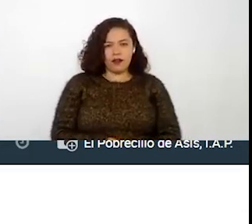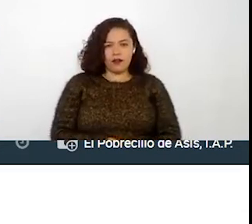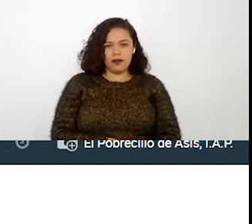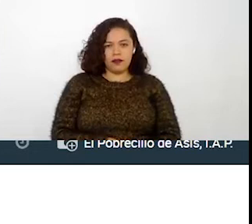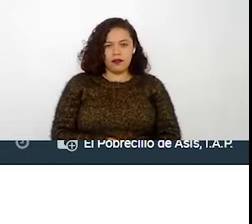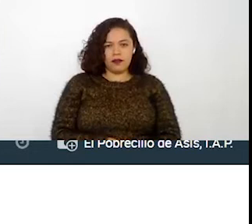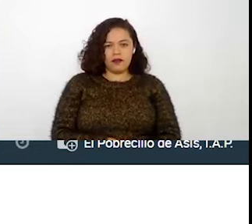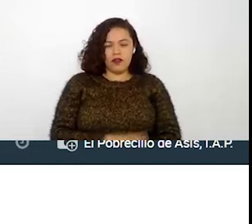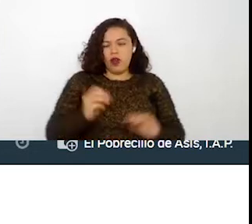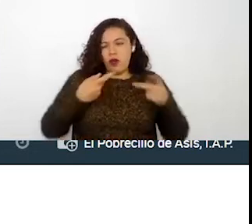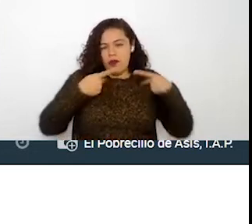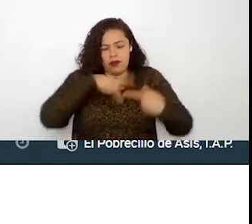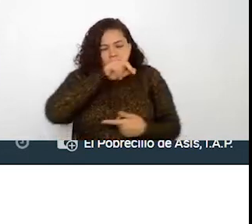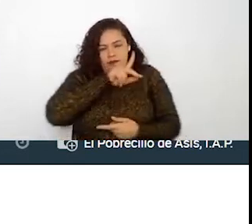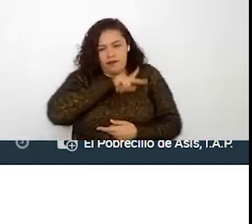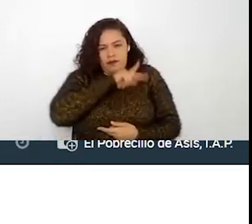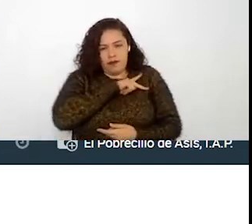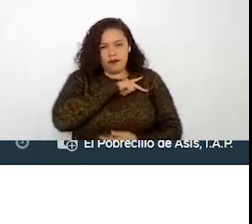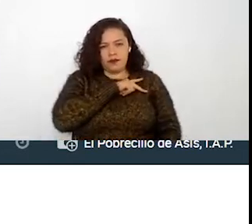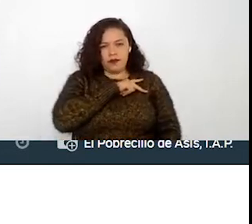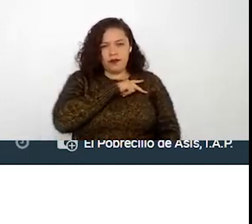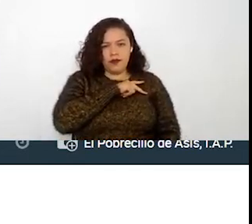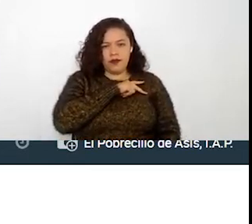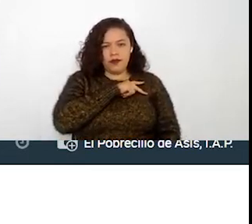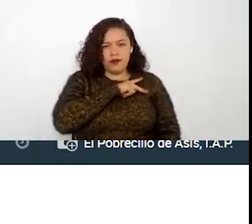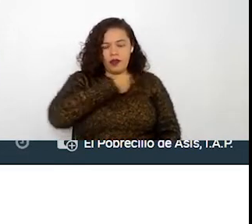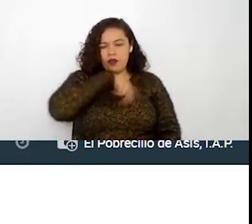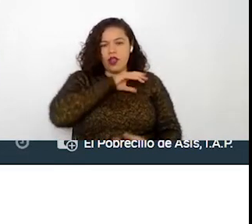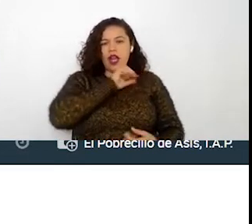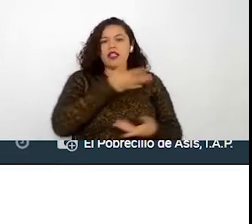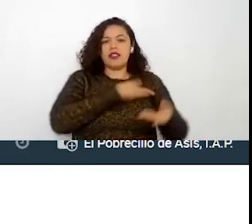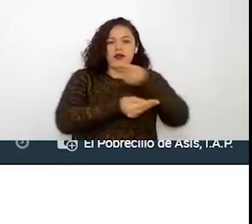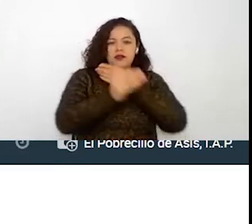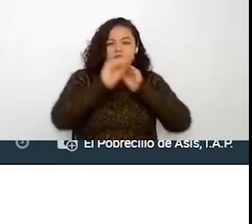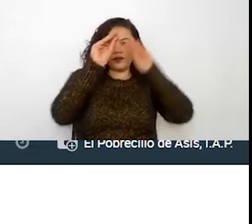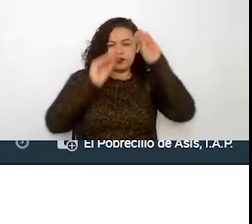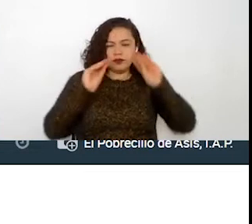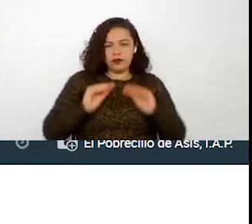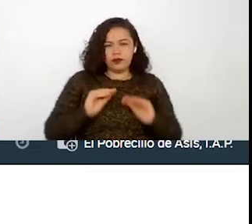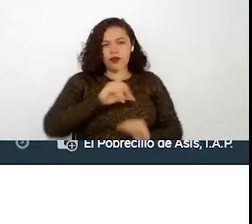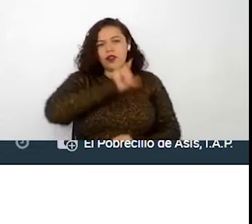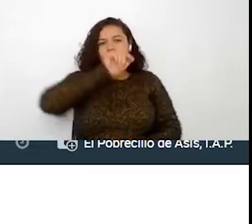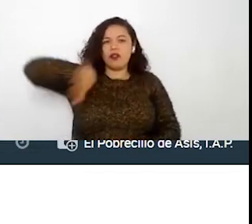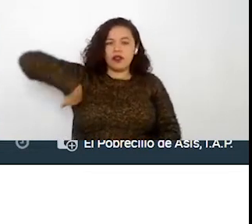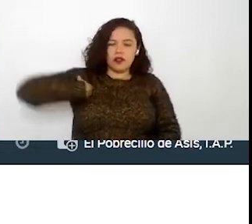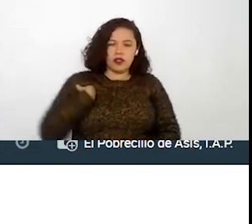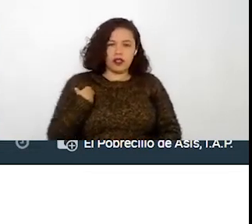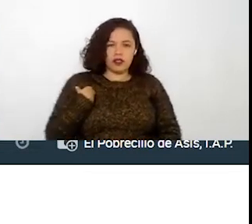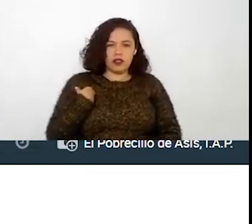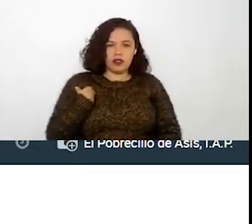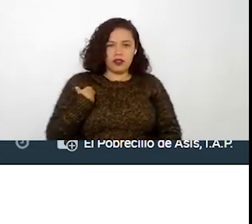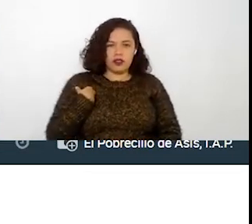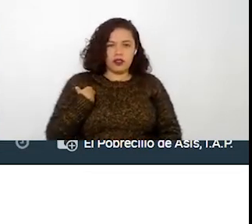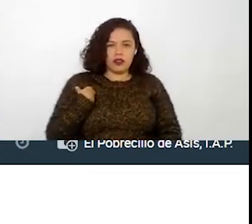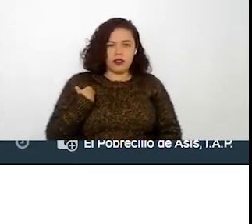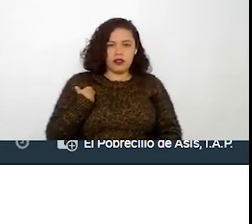o personal entonces así lo vamos a distribuir y le vamos a dar guardar